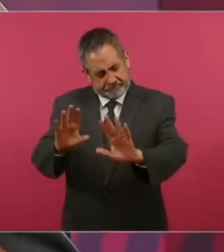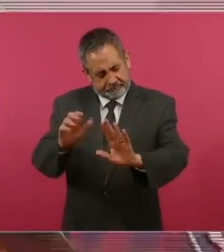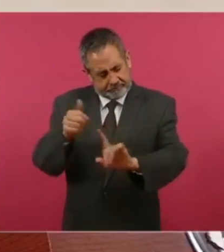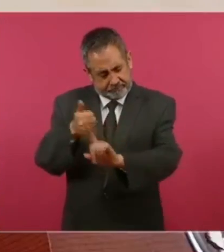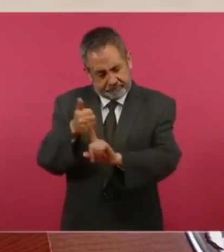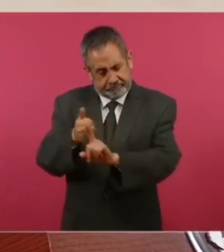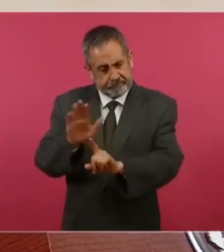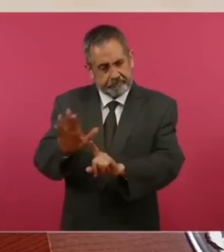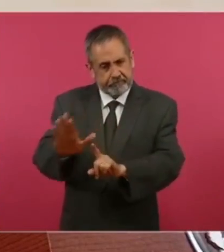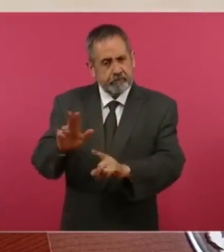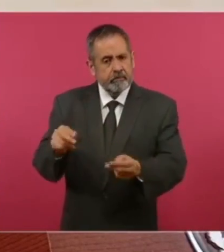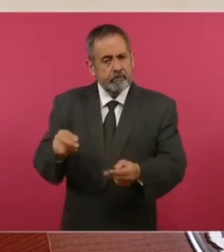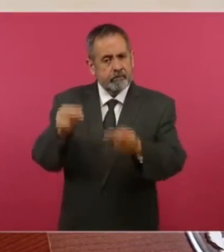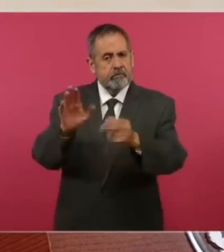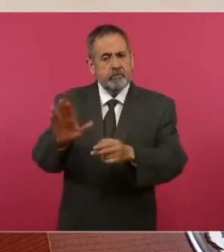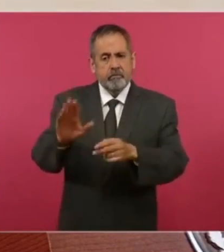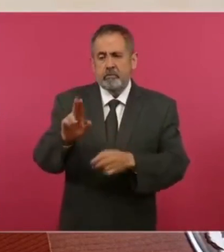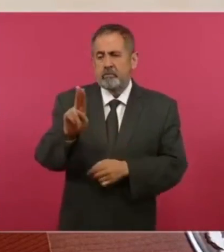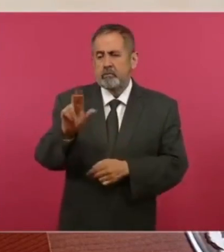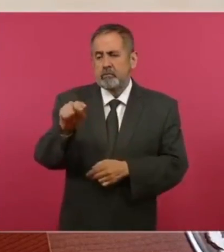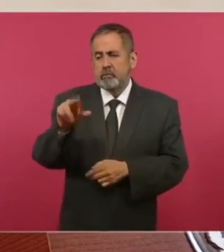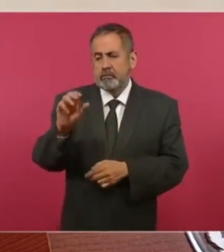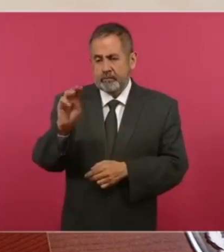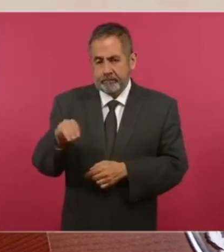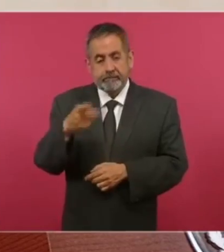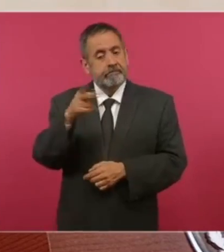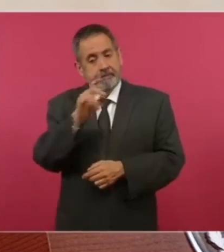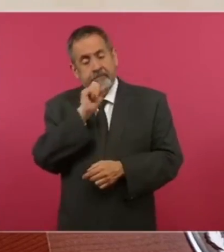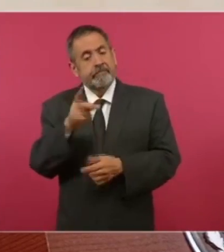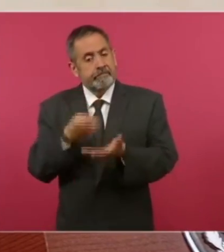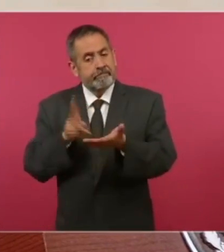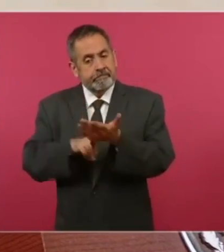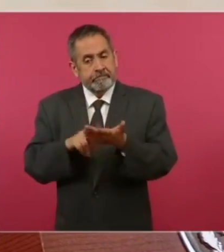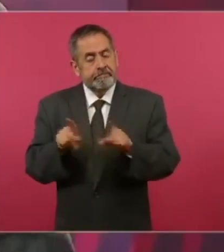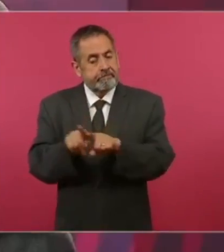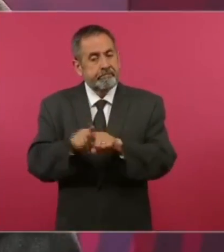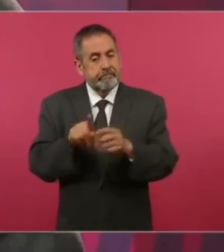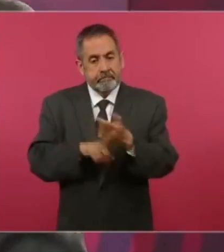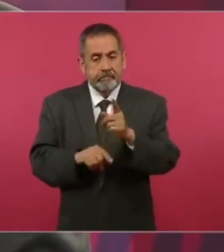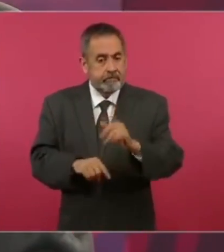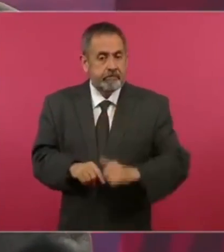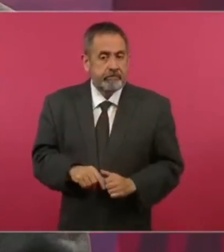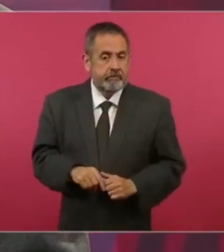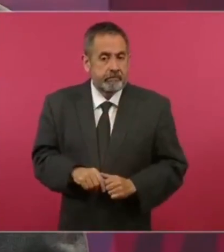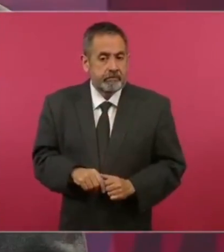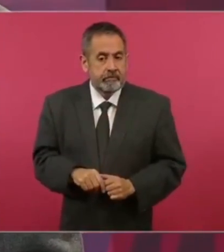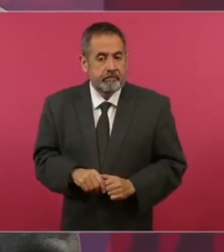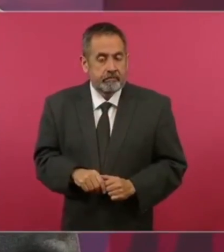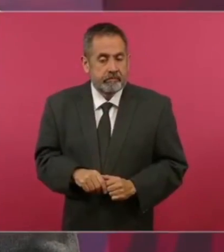Ahí está, mijos. Se tiene que respetar la autonomía, pero al mismo tiempo. Revolución, mojorros, morros. Revolución. Todos.